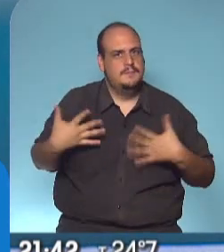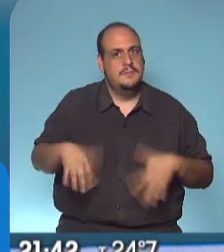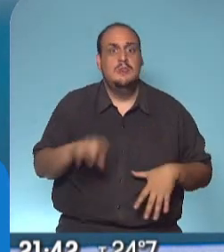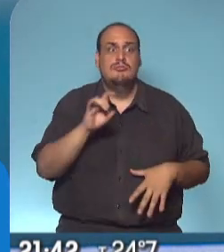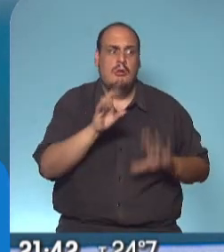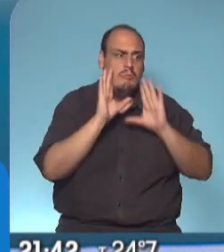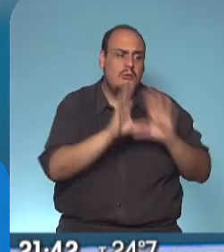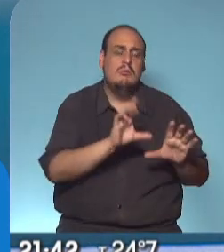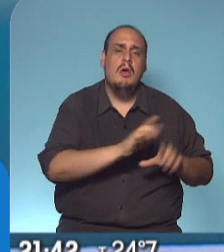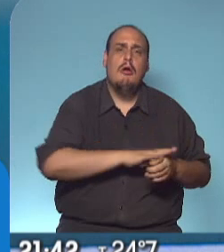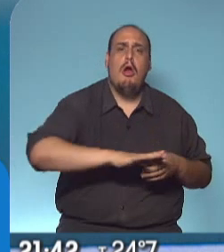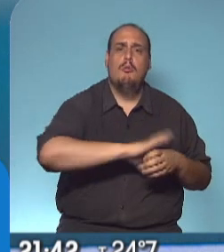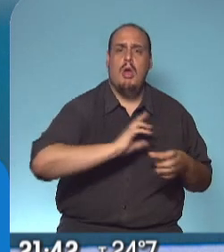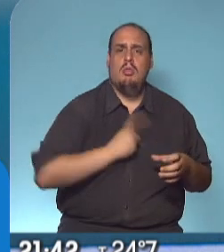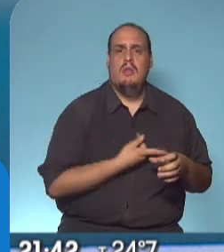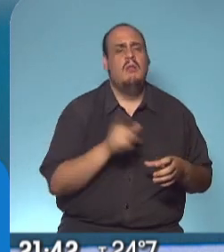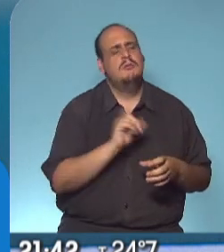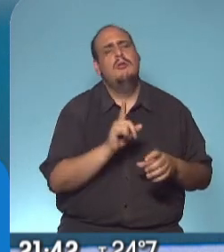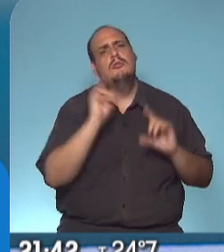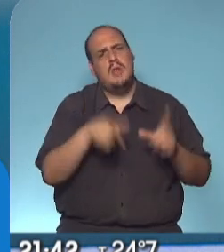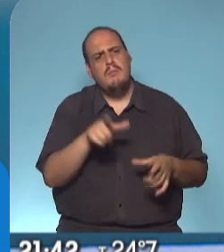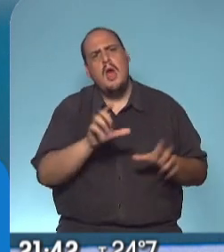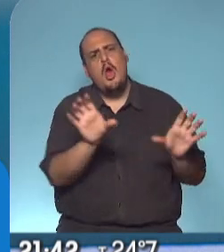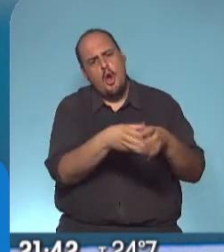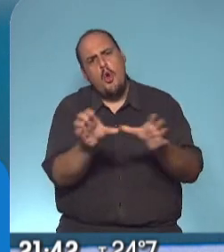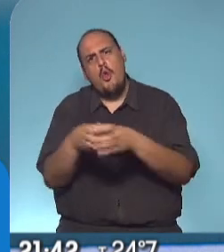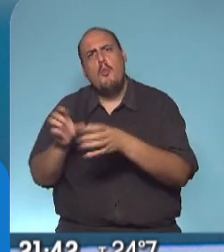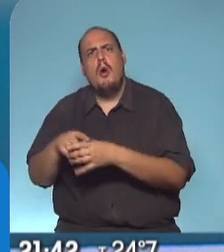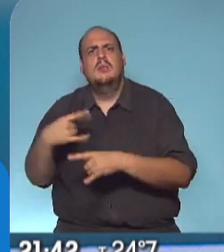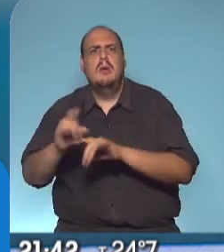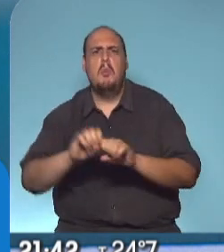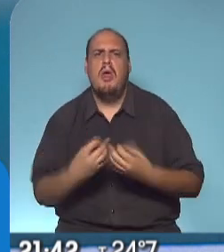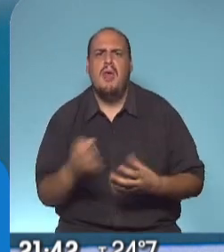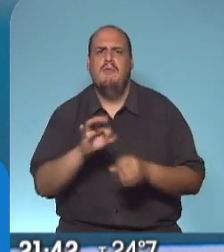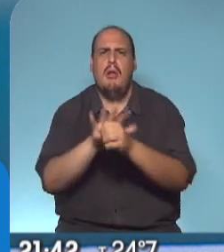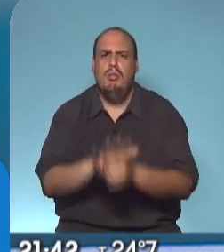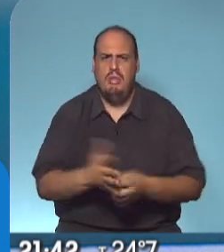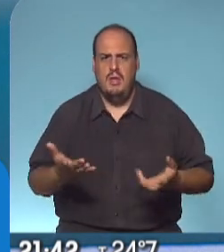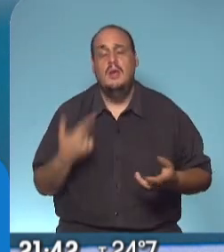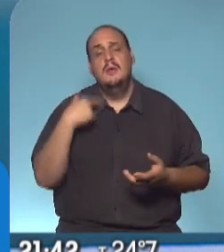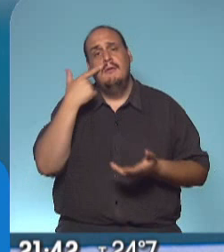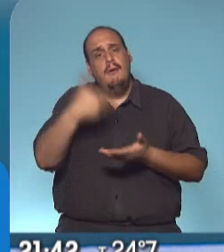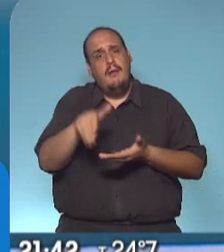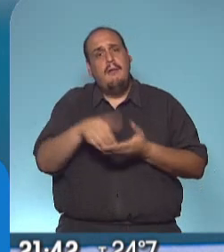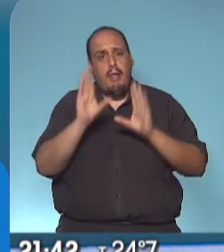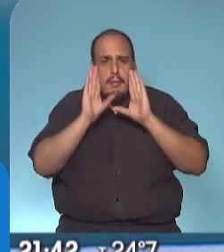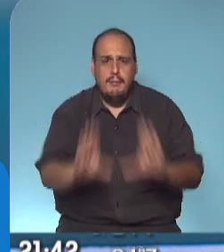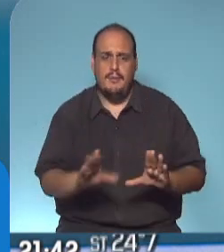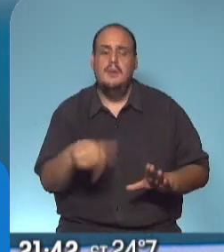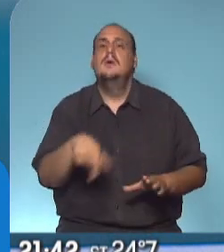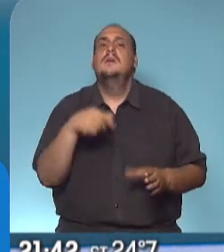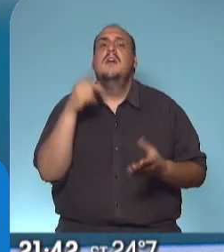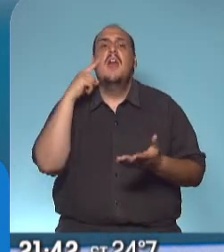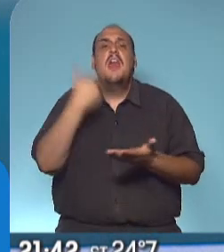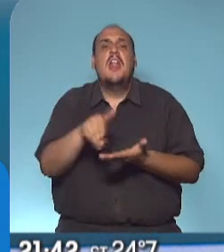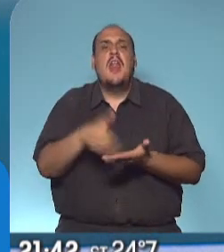comunidad trans, sino con todos aquellos grupos históricamente vulnerados, que es para lo que está el INADI. El INADI defiende los derechos de las